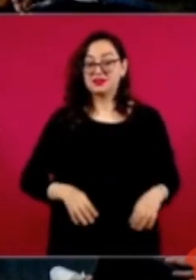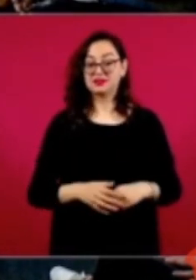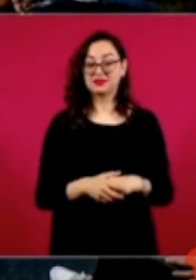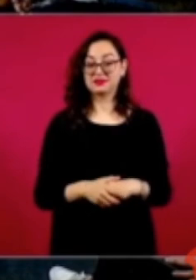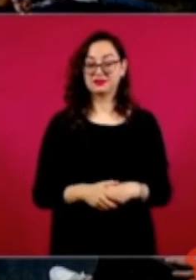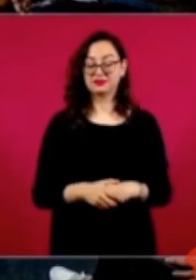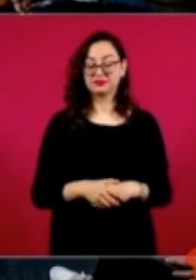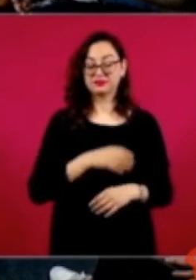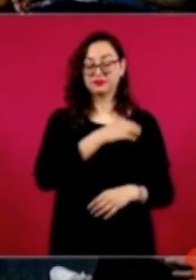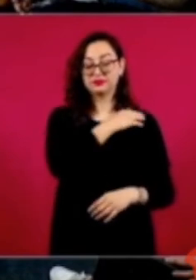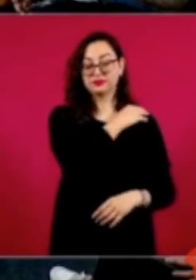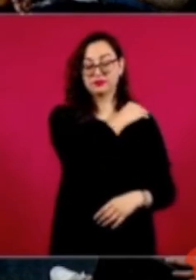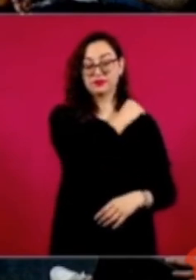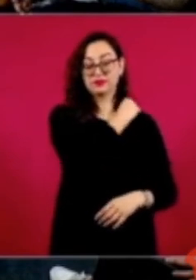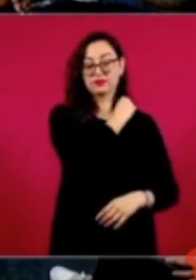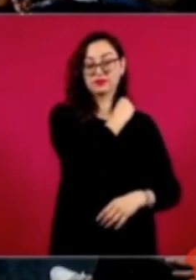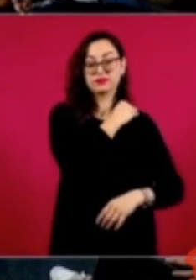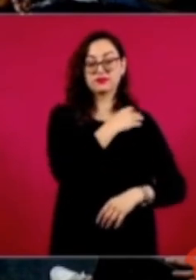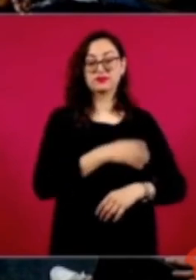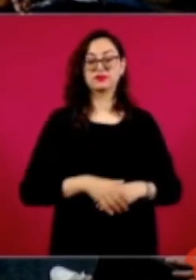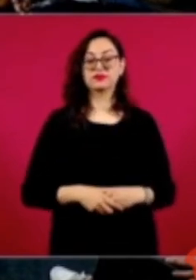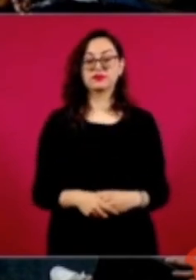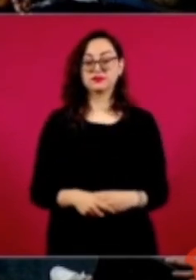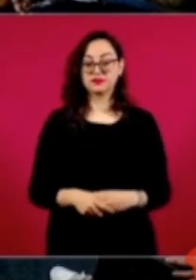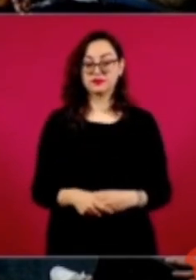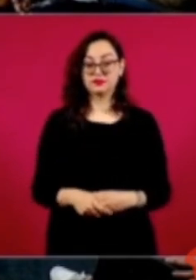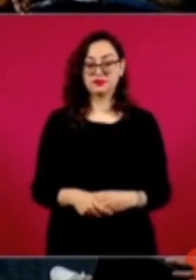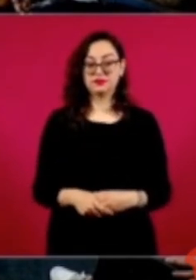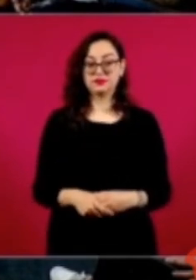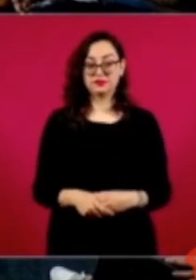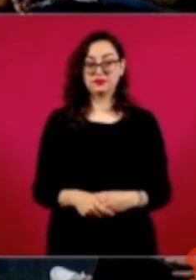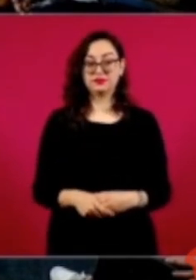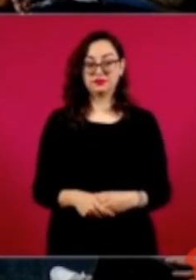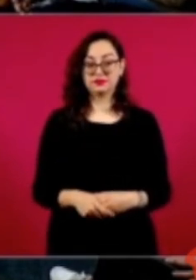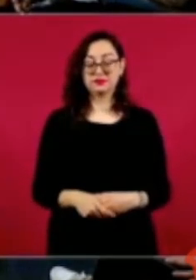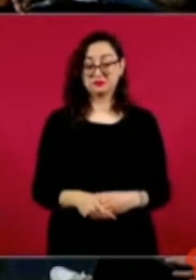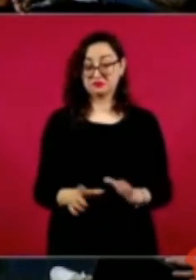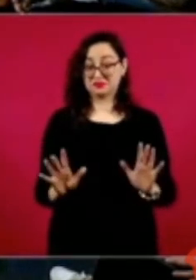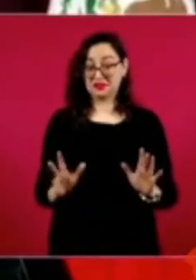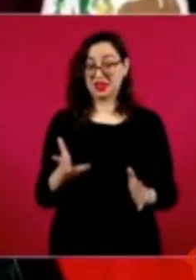Pero eso solo en los documentos